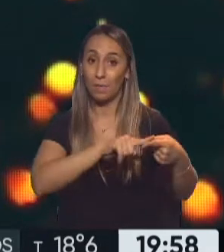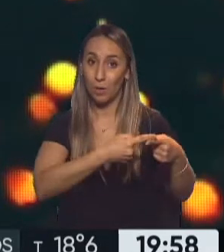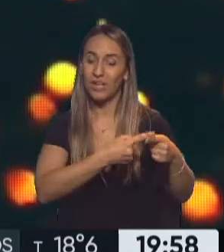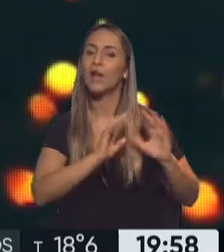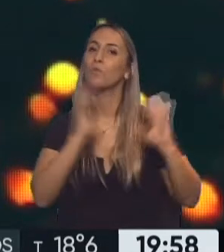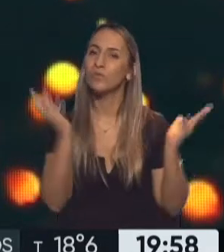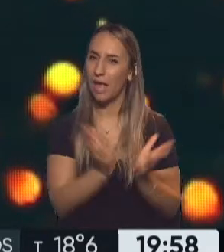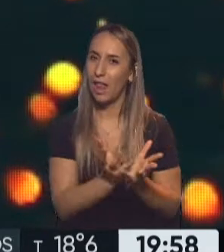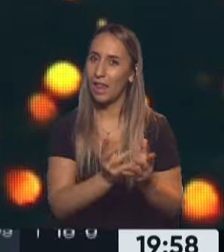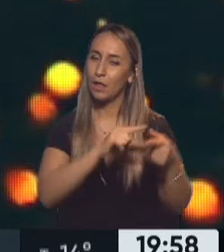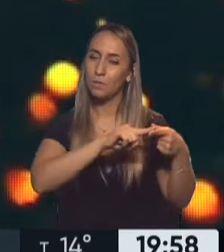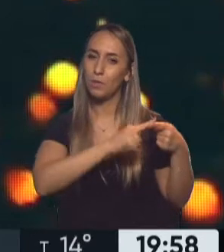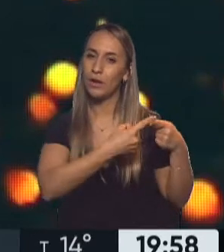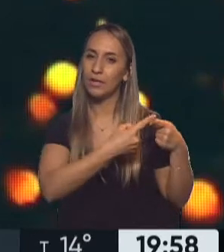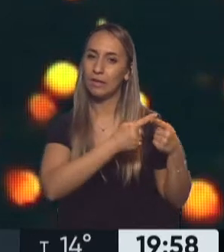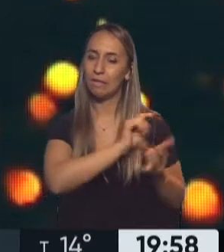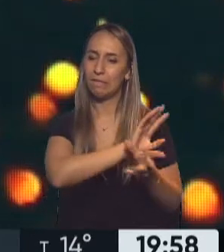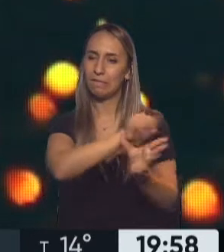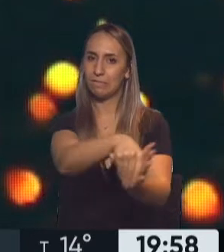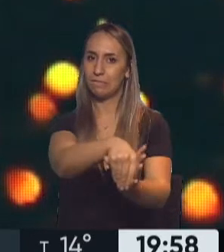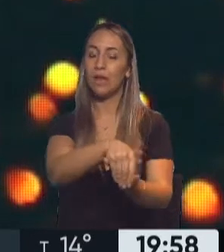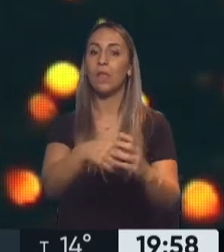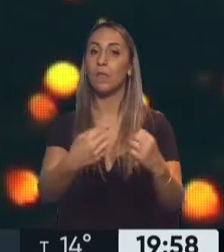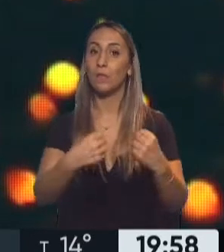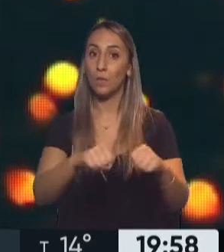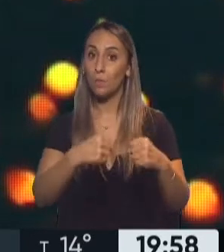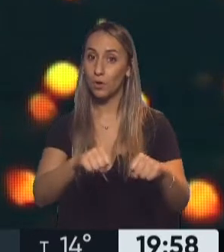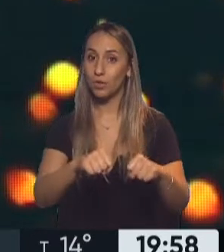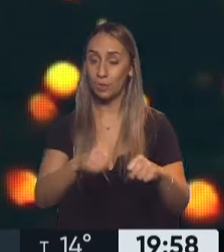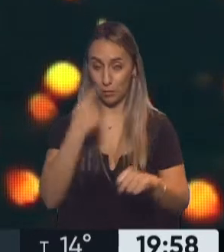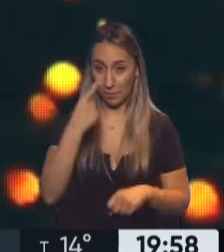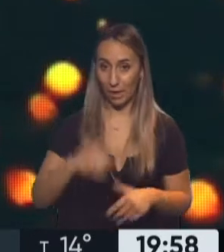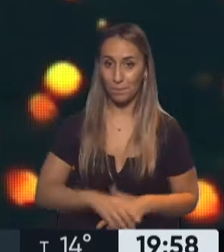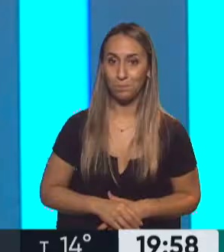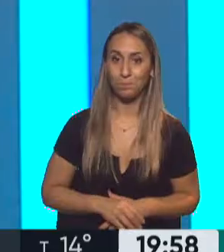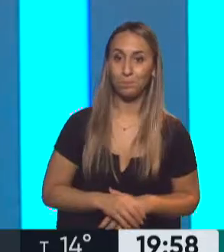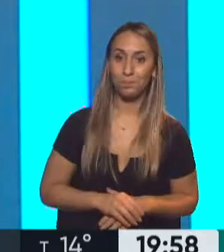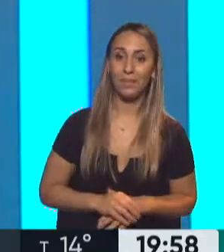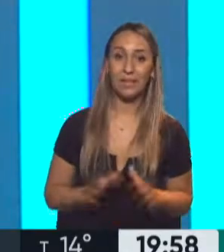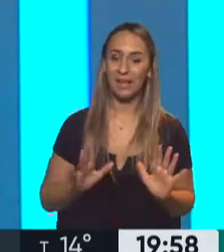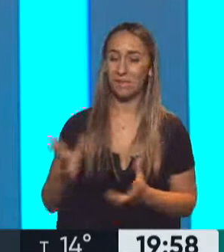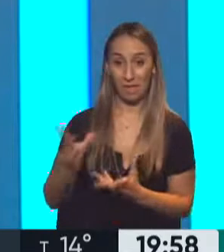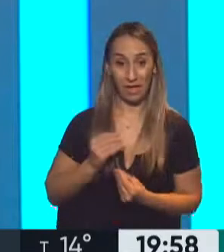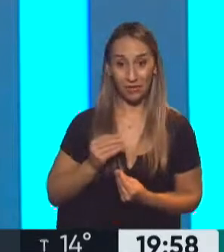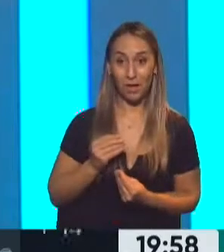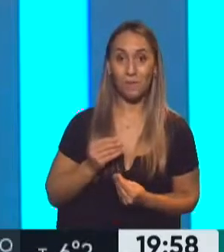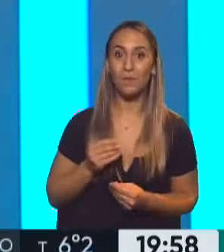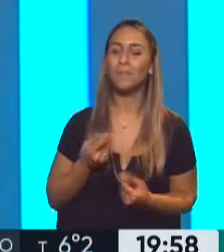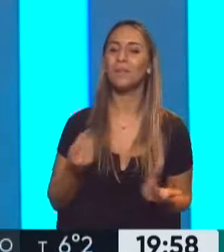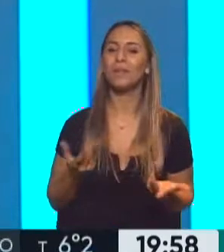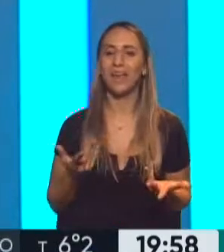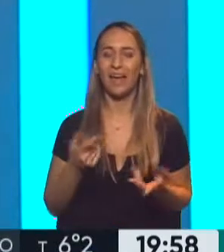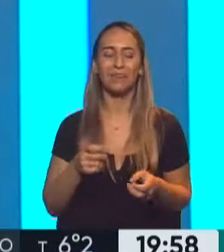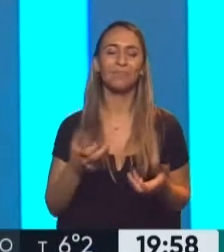mundial, puede meterse en el deporte. Pero miren hasta qué niveles. Ayelen, ¿cómo estás? Sí, me vas a ayudar vos, Ariel, también en esto, porque